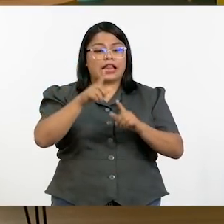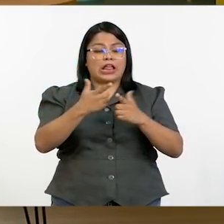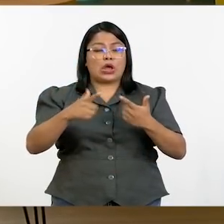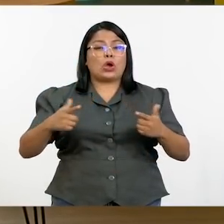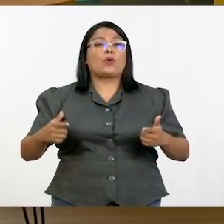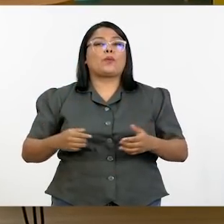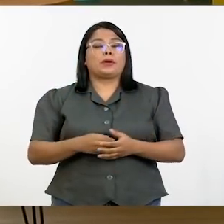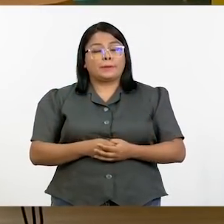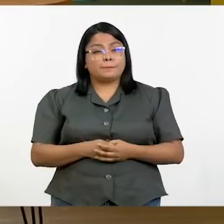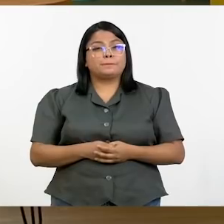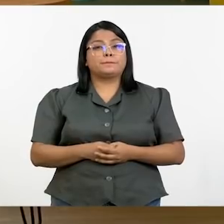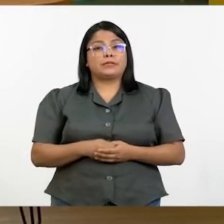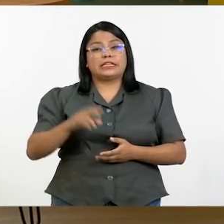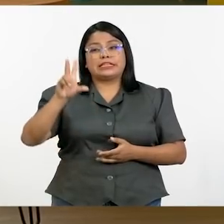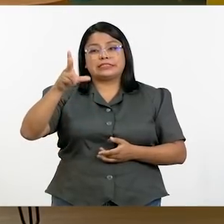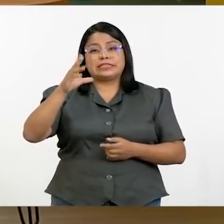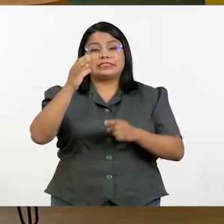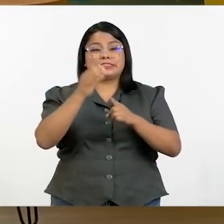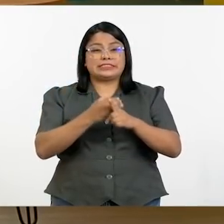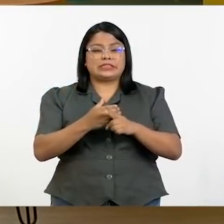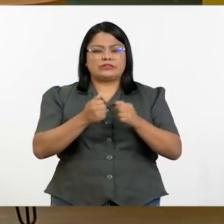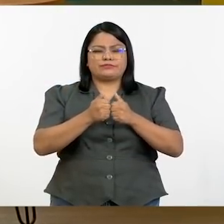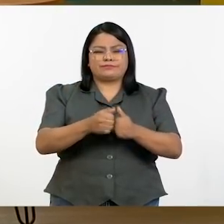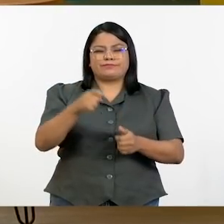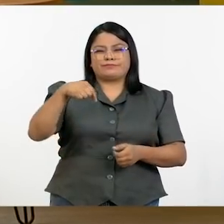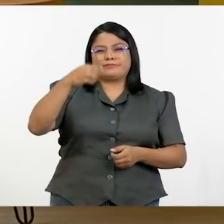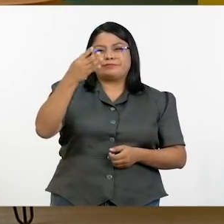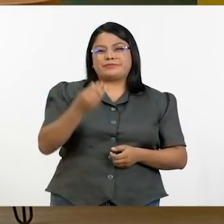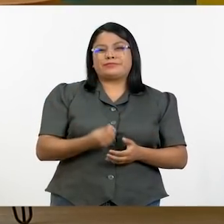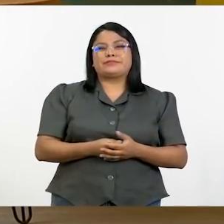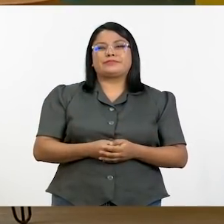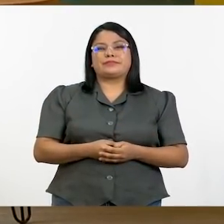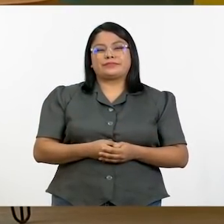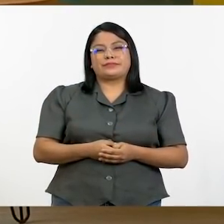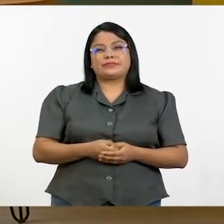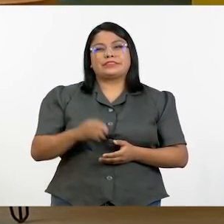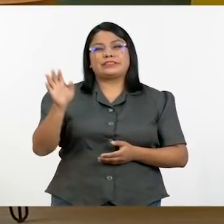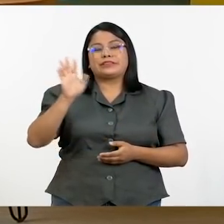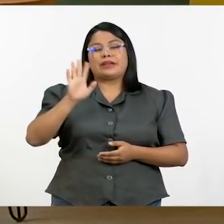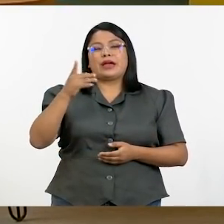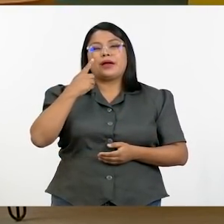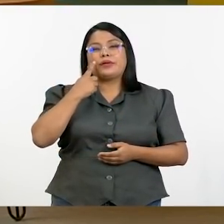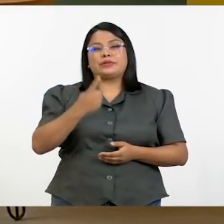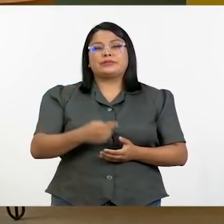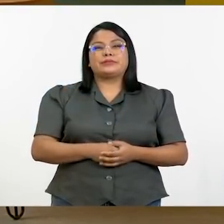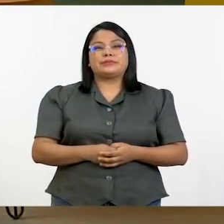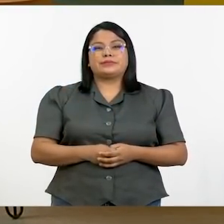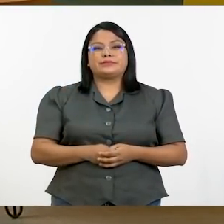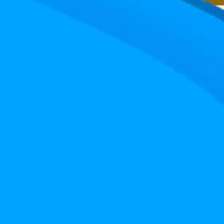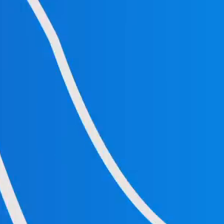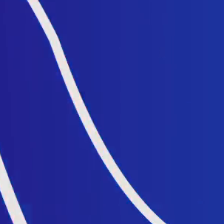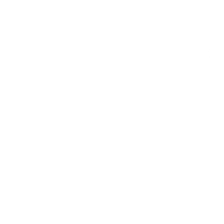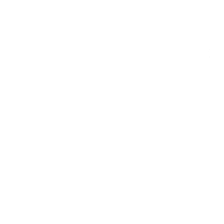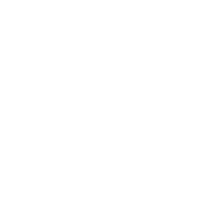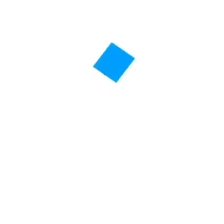docentes de lenguaje y literatura de tercer ciclo que nos acompañaron este día. Así es, nos vemos en la próxima.